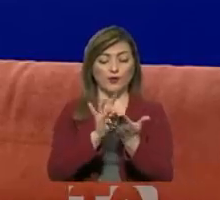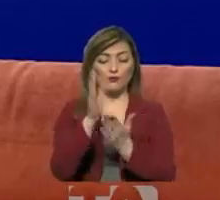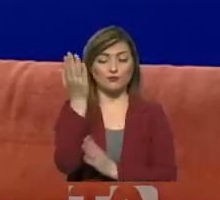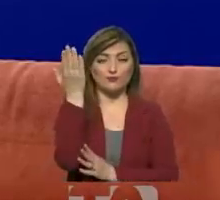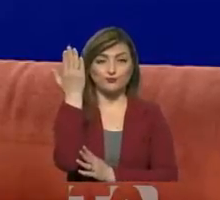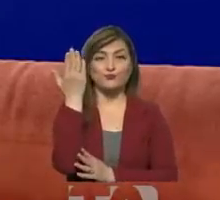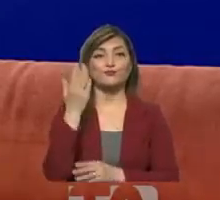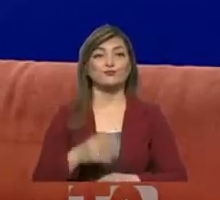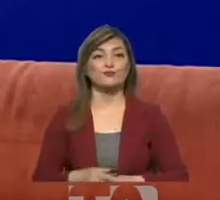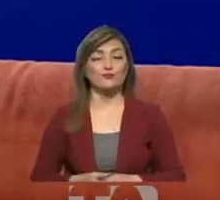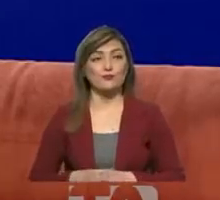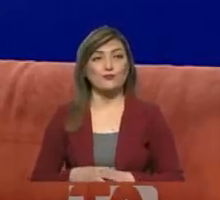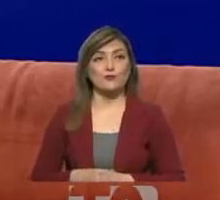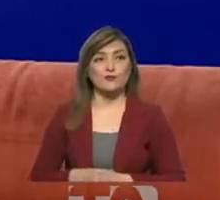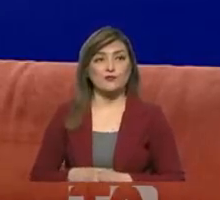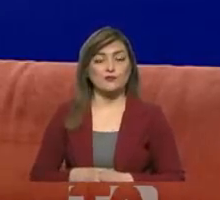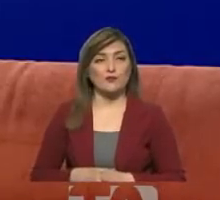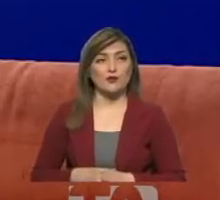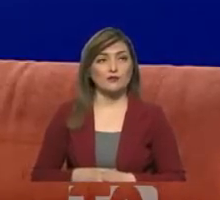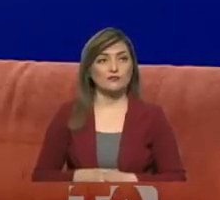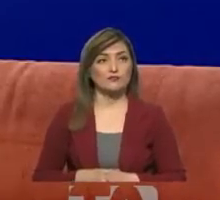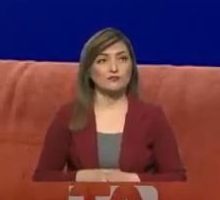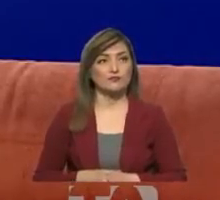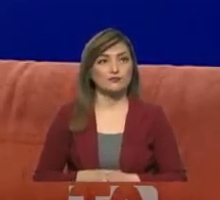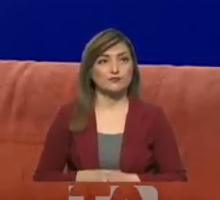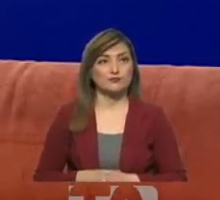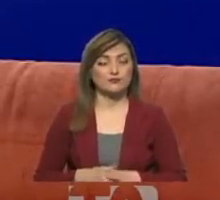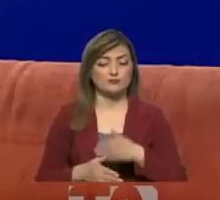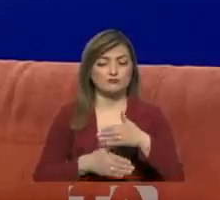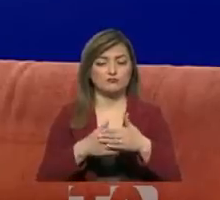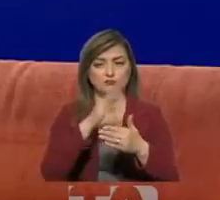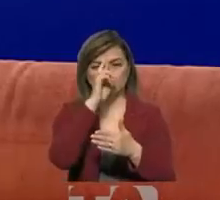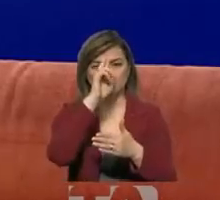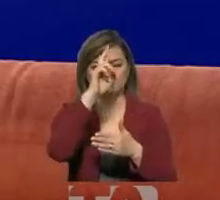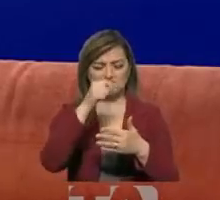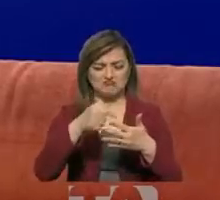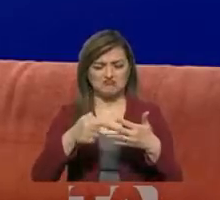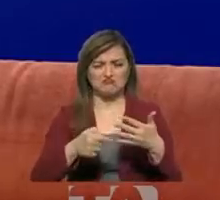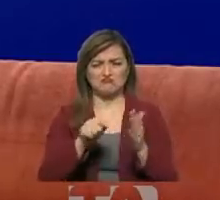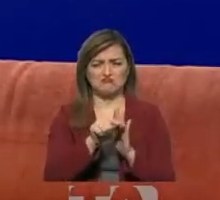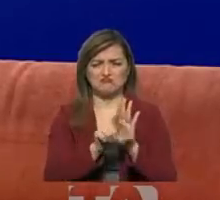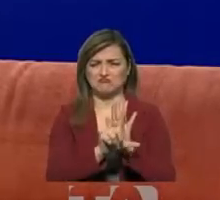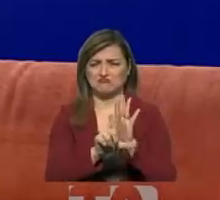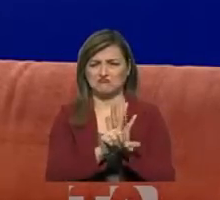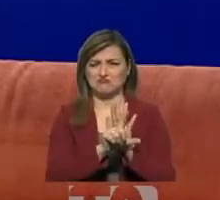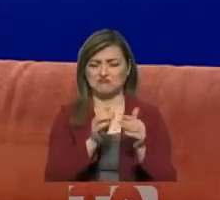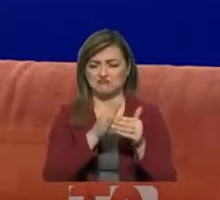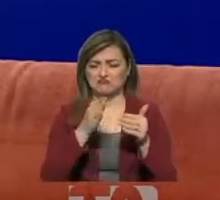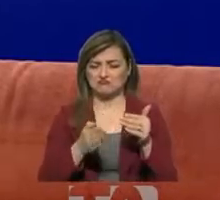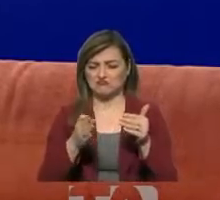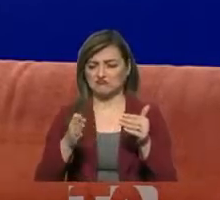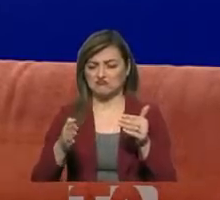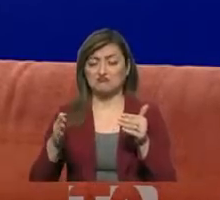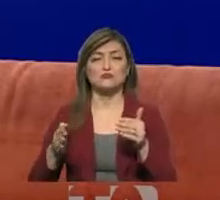Jorge Yunda no tiene ningún tipo de vicio de procedibilidad, se respetó el debido proceso, plazos,